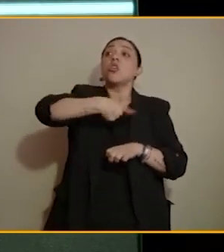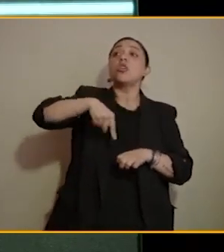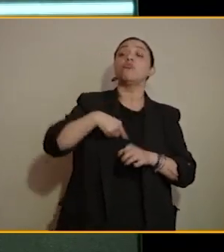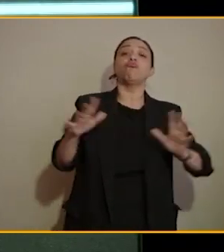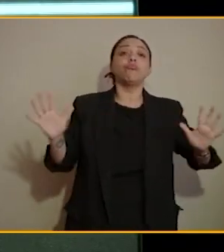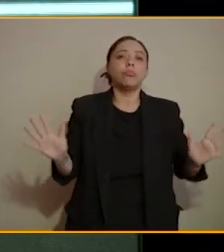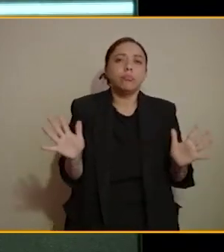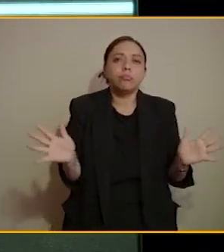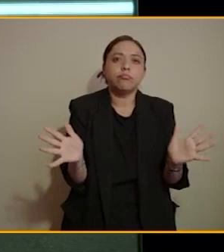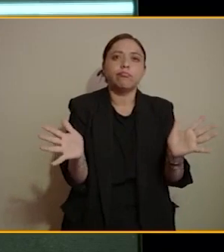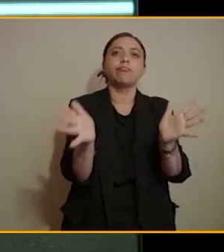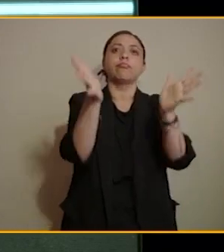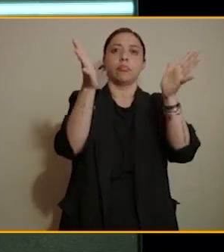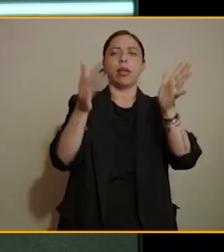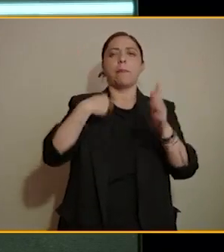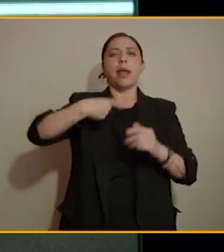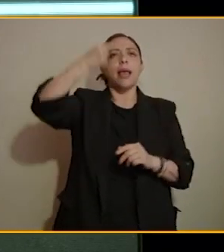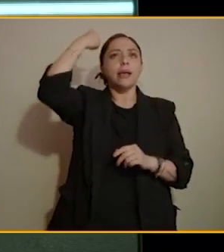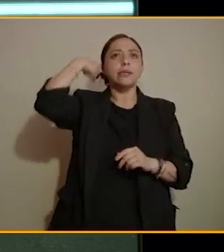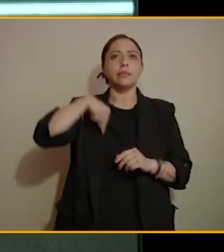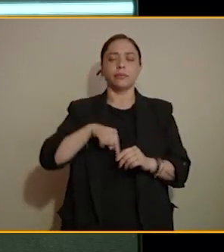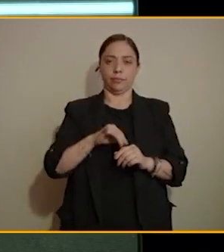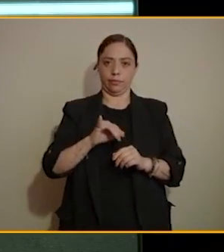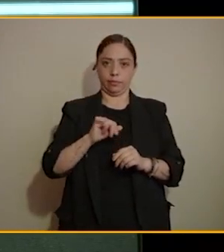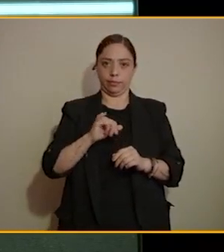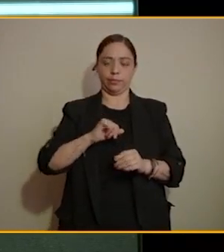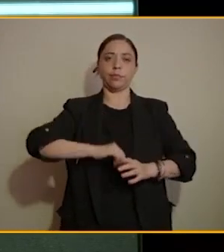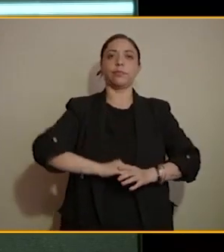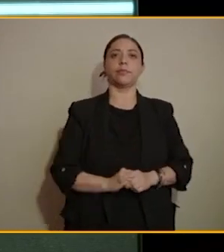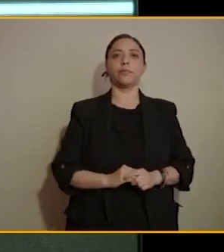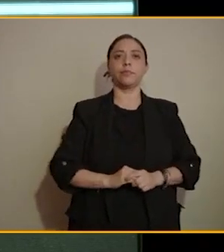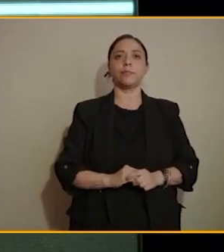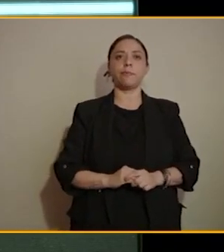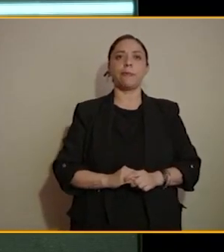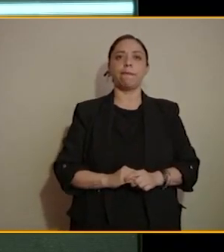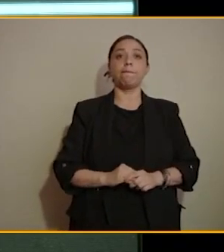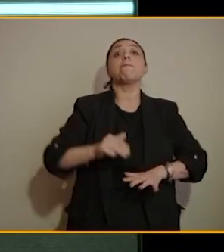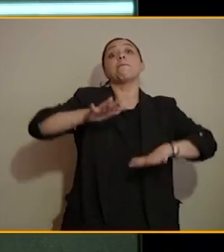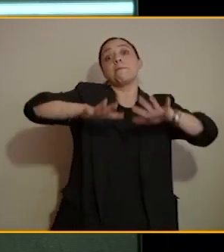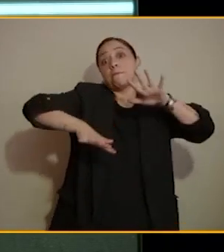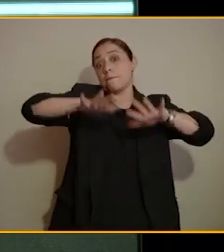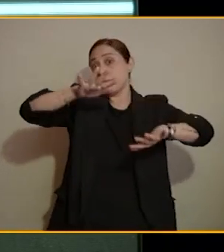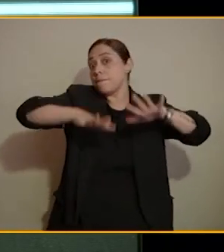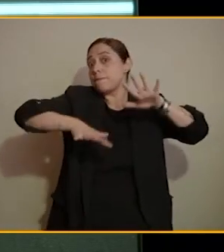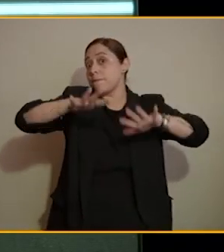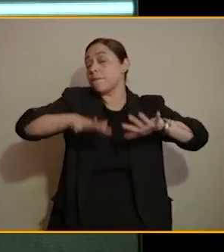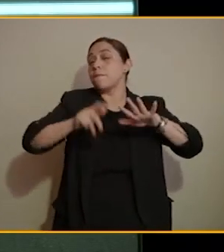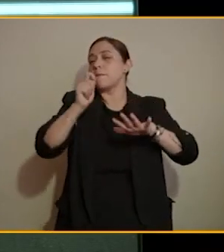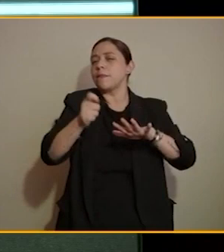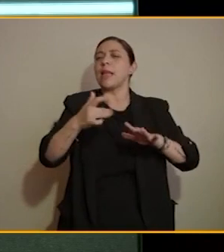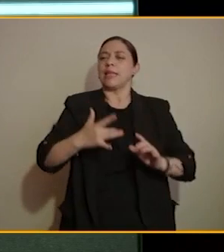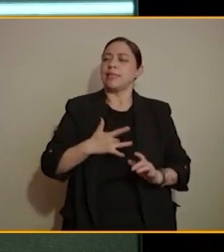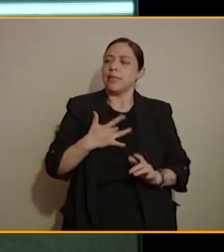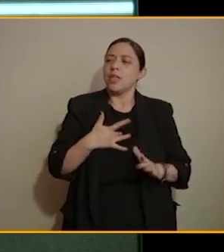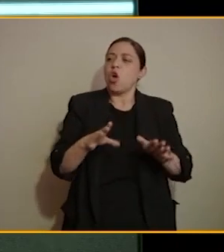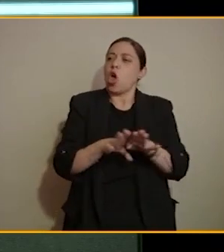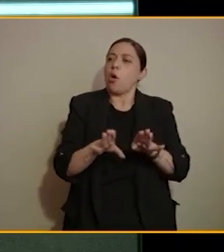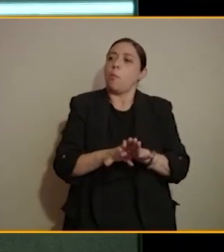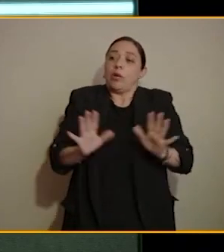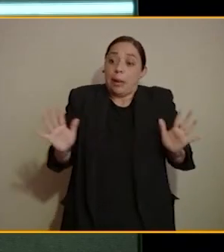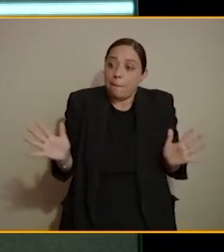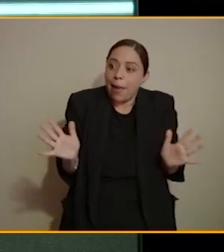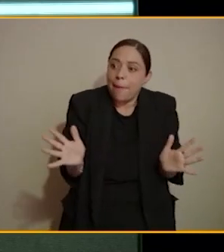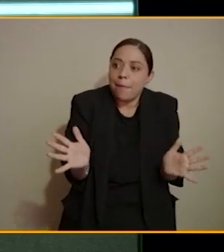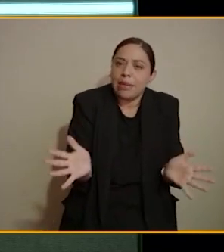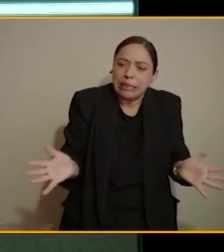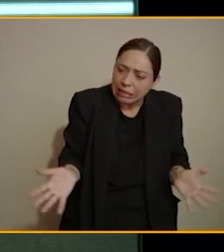tengan este proceso de introspección. Porque a veces sí necesitamos esa patadita que nos empuje al barranco